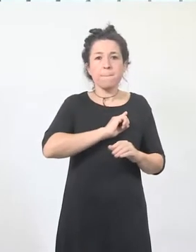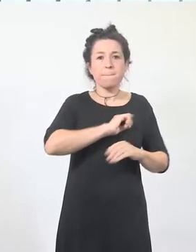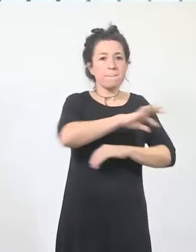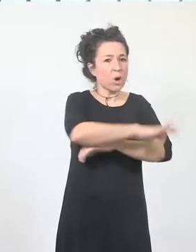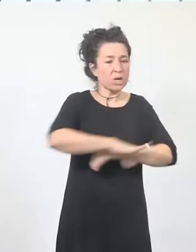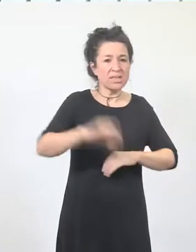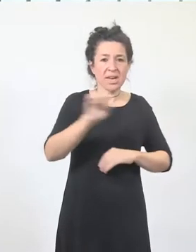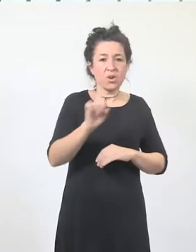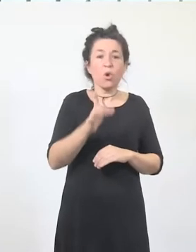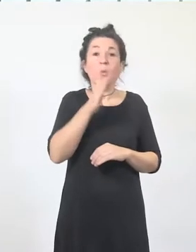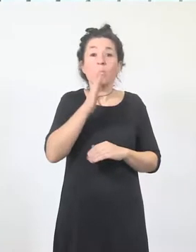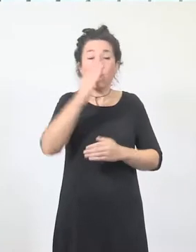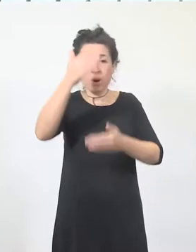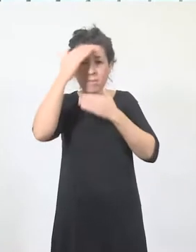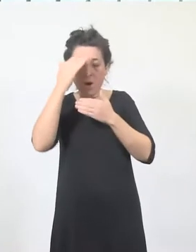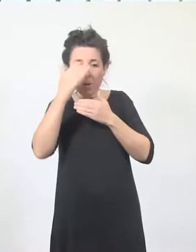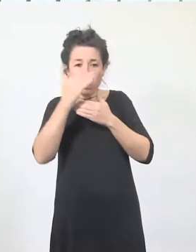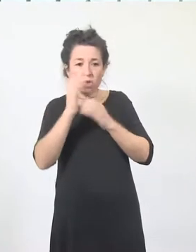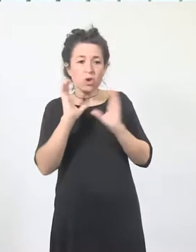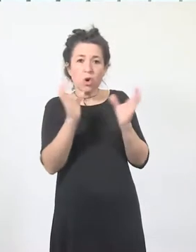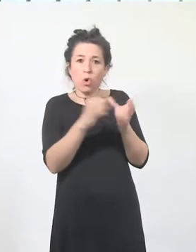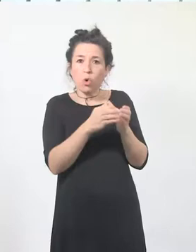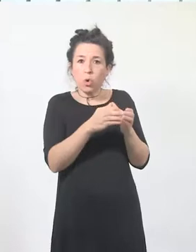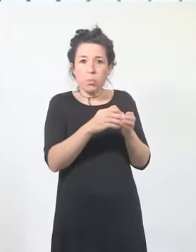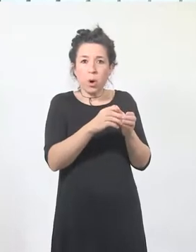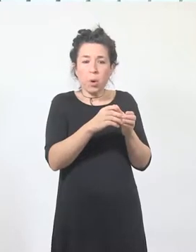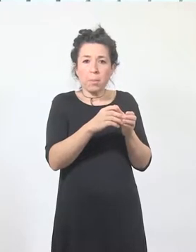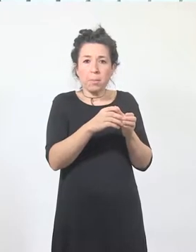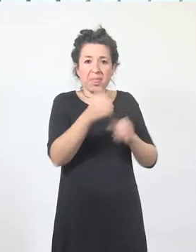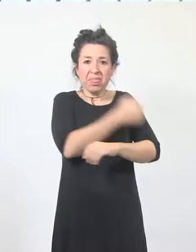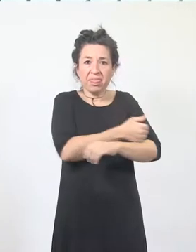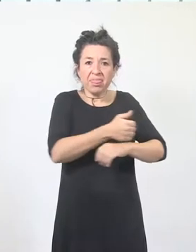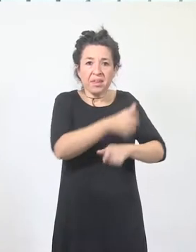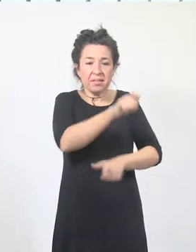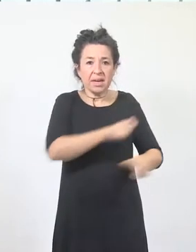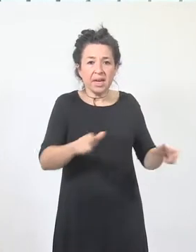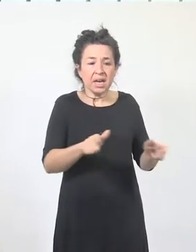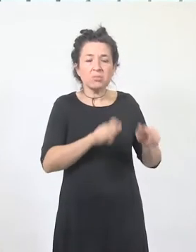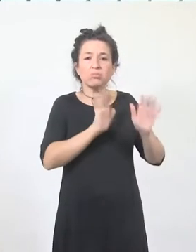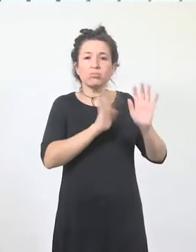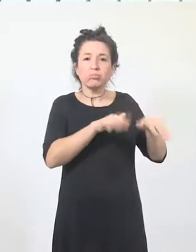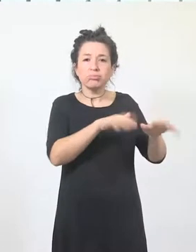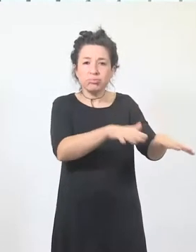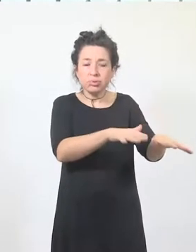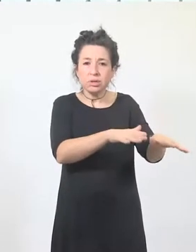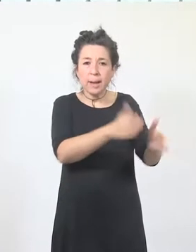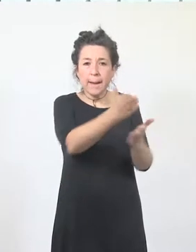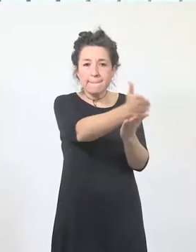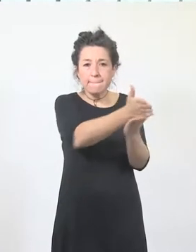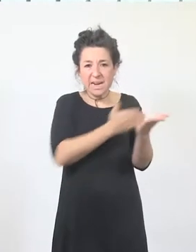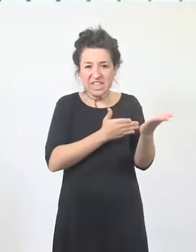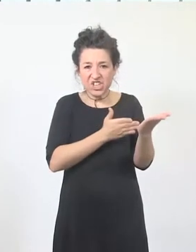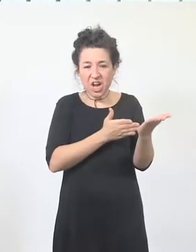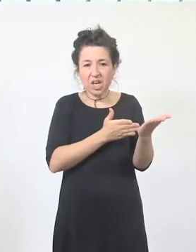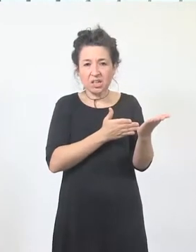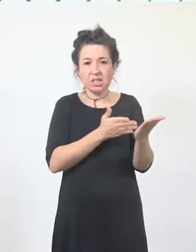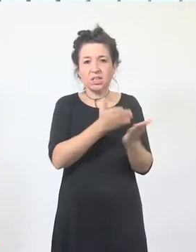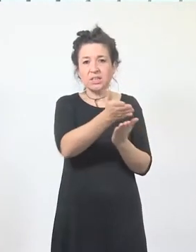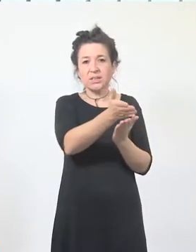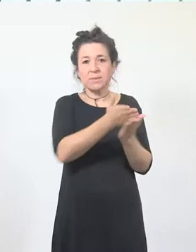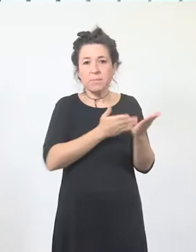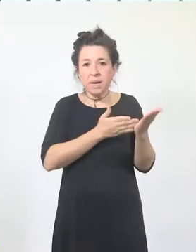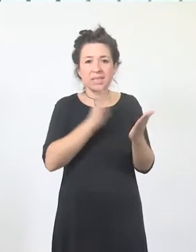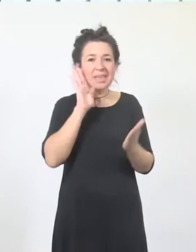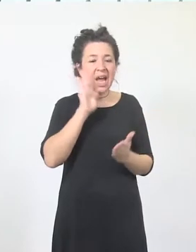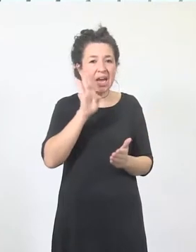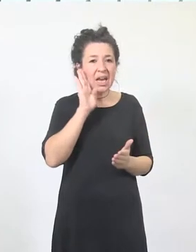un grupo de civiles que estaban manifestándose en la brecha del Gargarat, que era una brecha en el Sahara, que es una